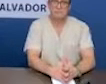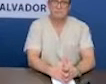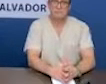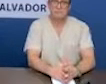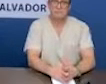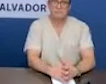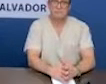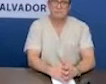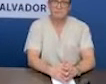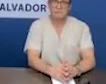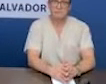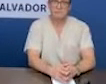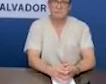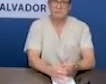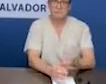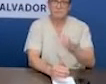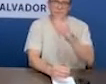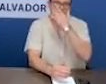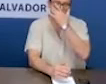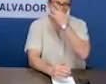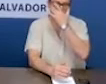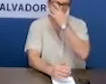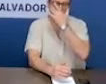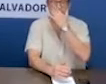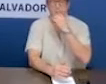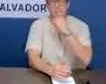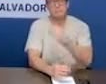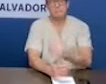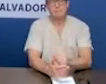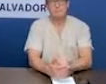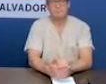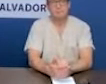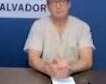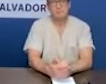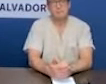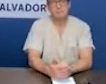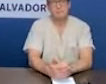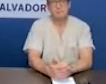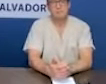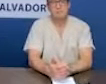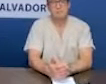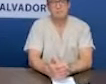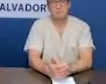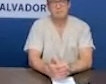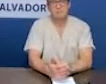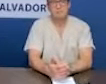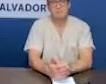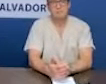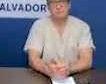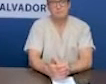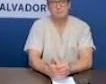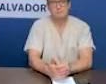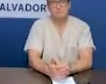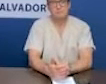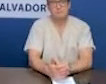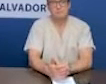puerperal. Esquirol fue uno de los primeros que empezó a acuñar este término allá por 1819